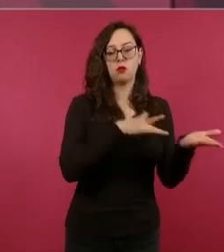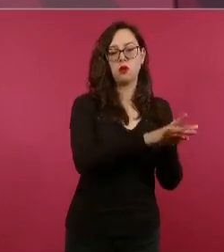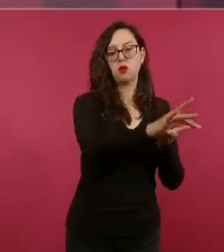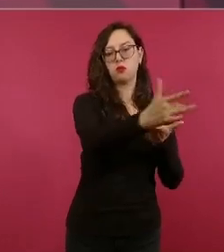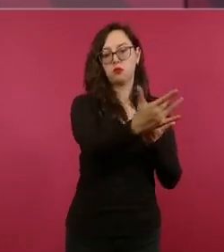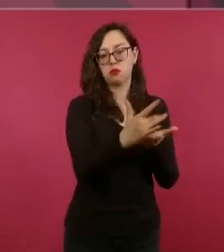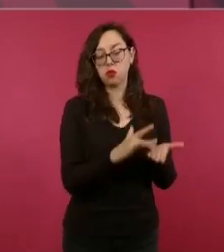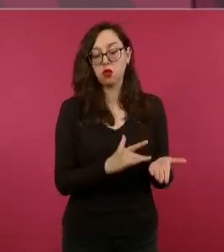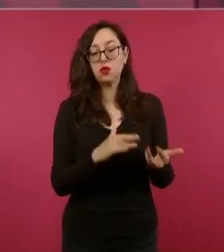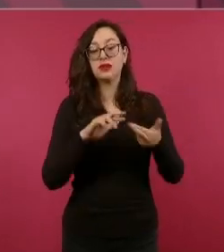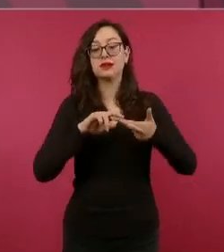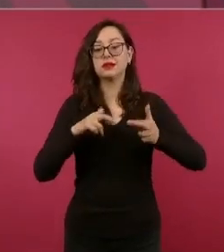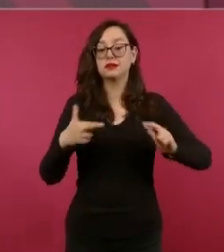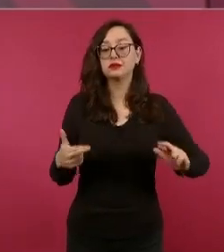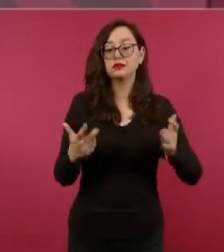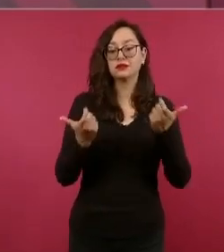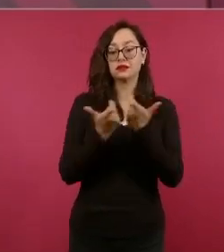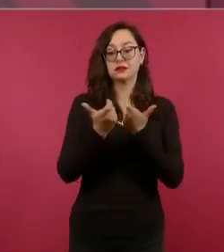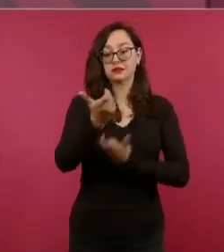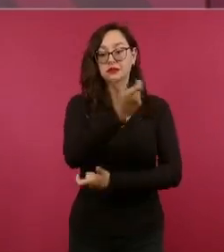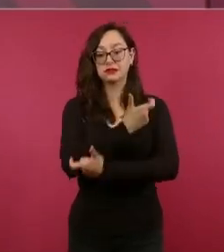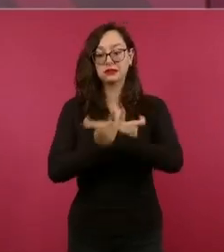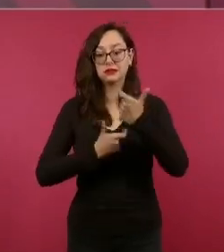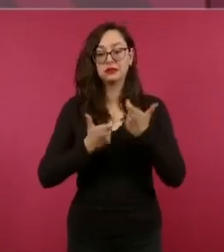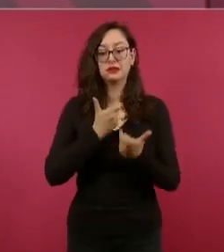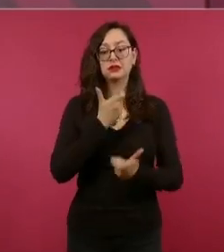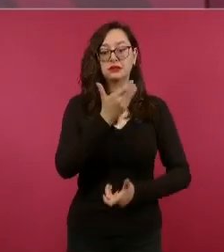comercial. Por eso